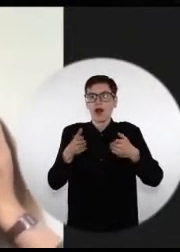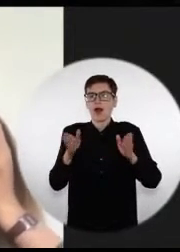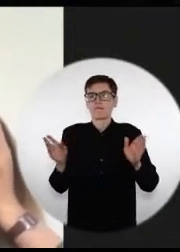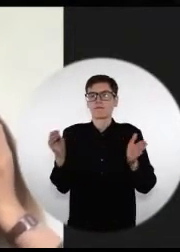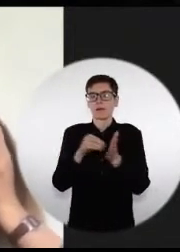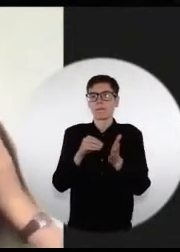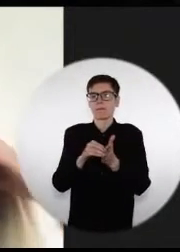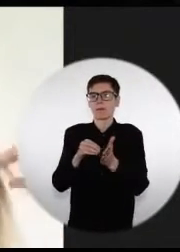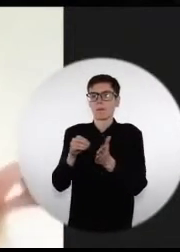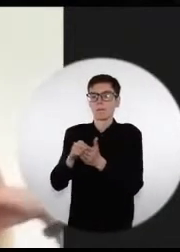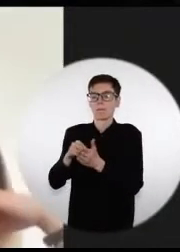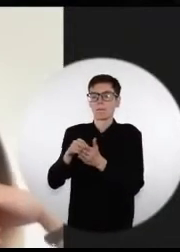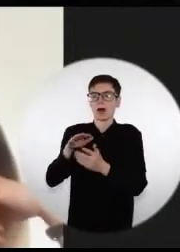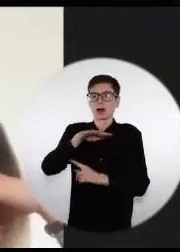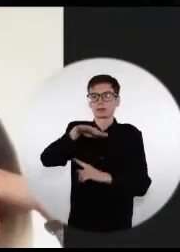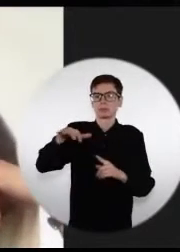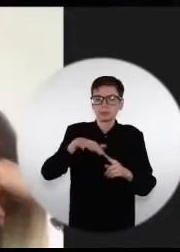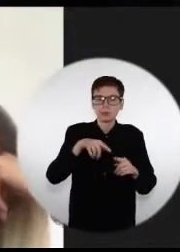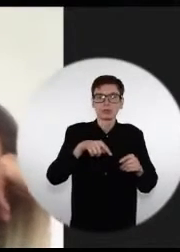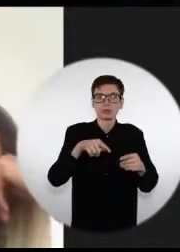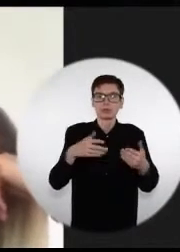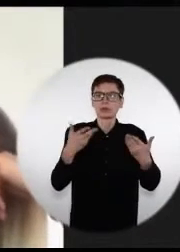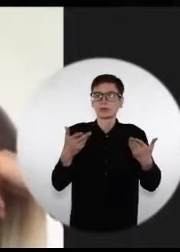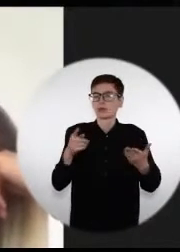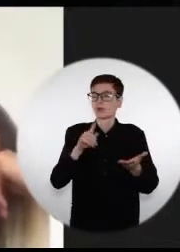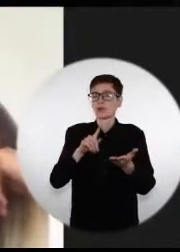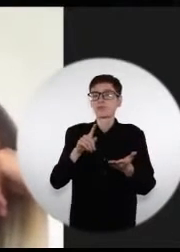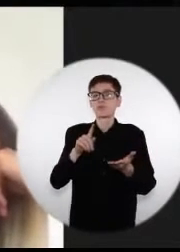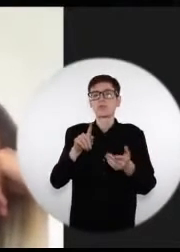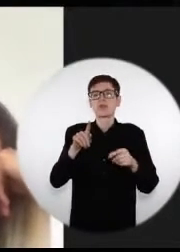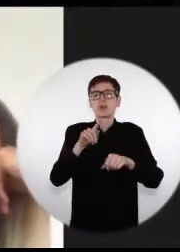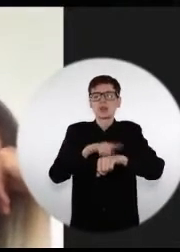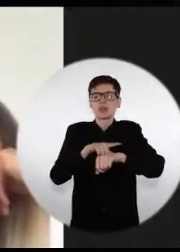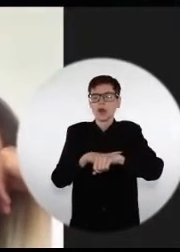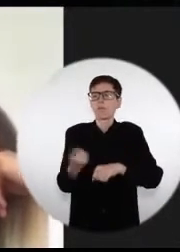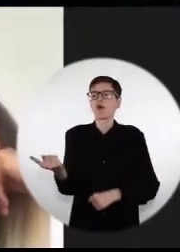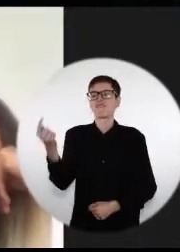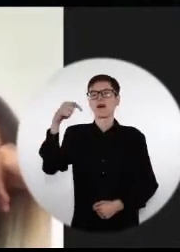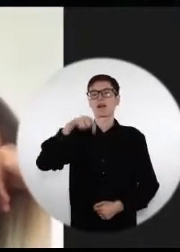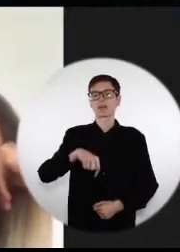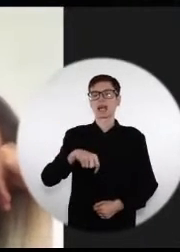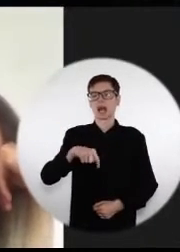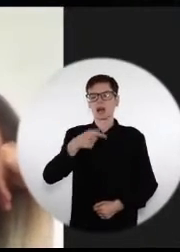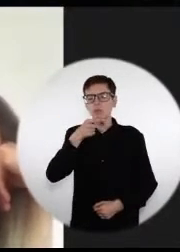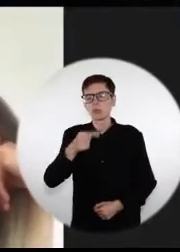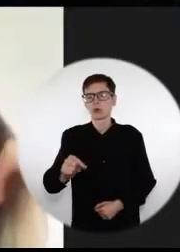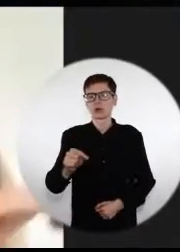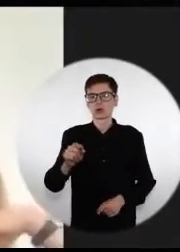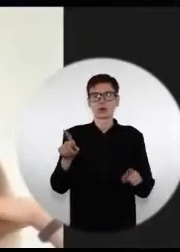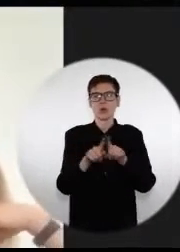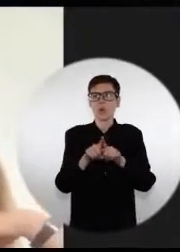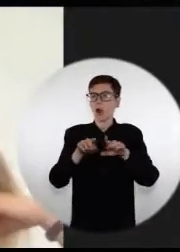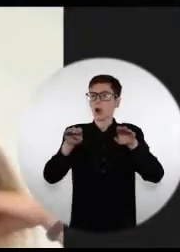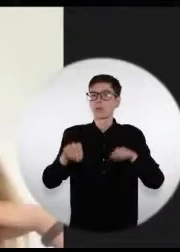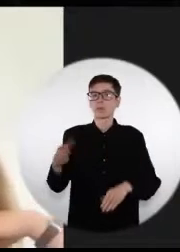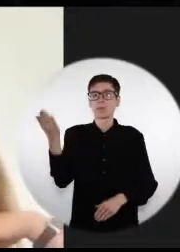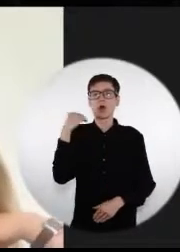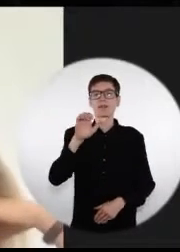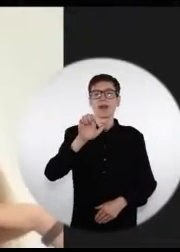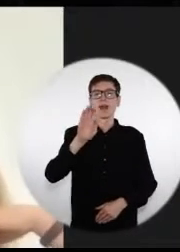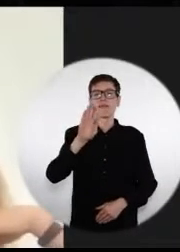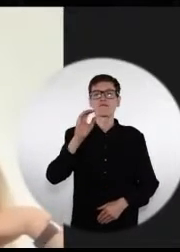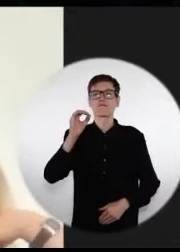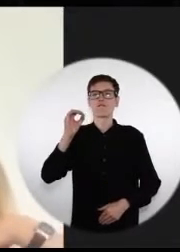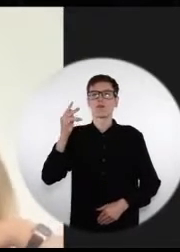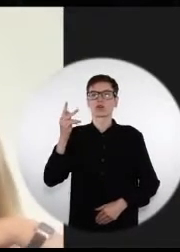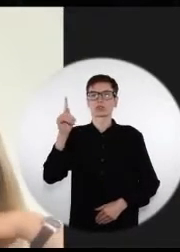yo creo que que yo creo que igual ya se están abriendo varias varios espacios yo creo que el tiempo